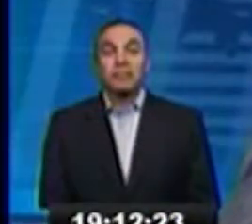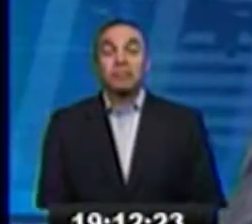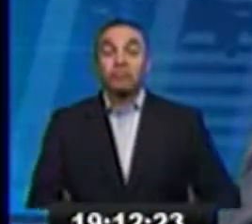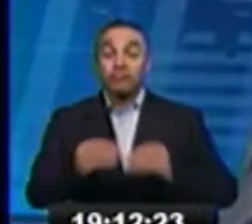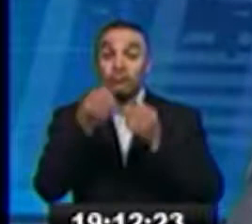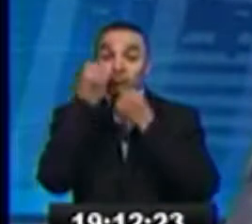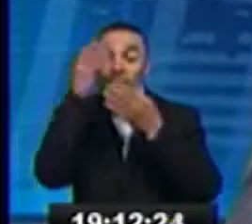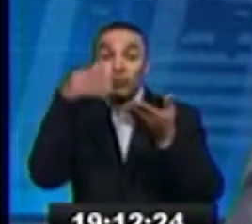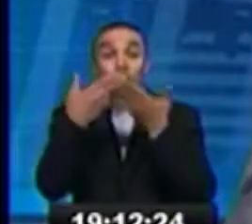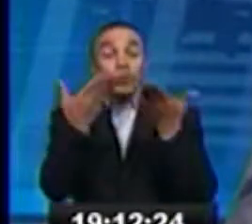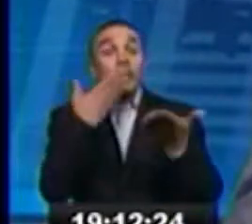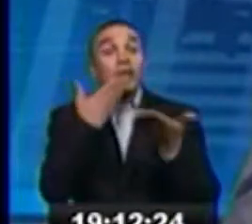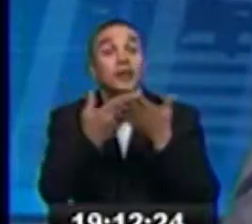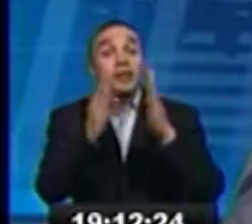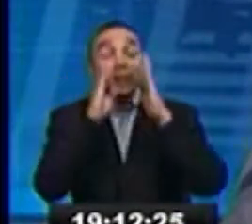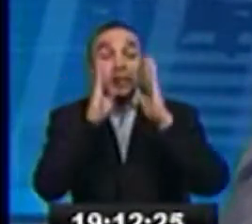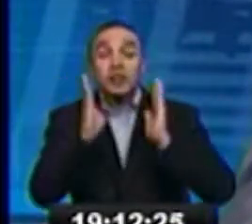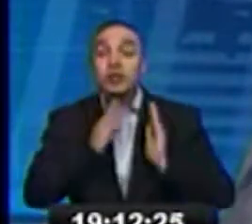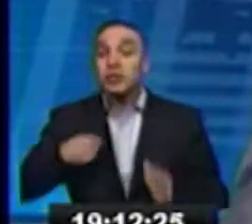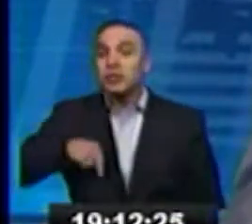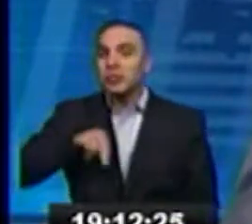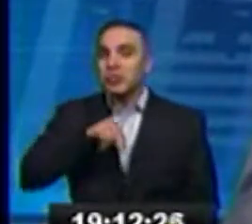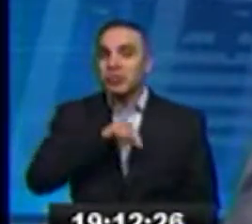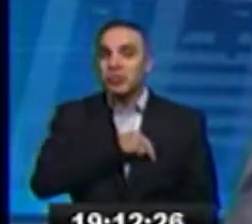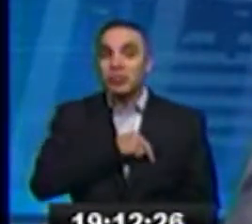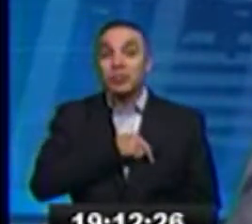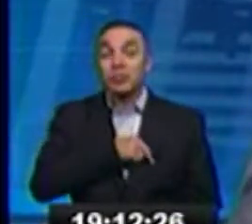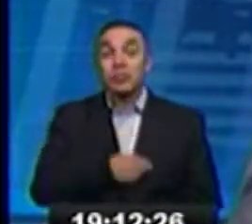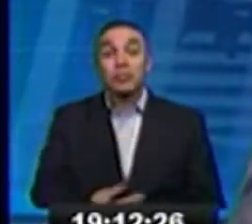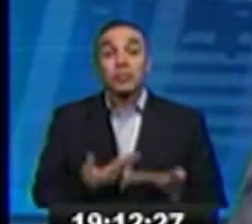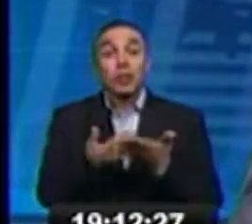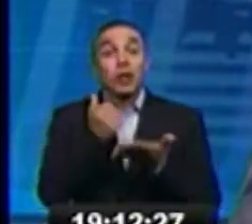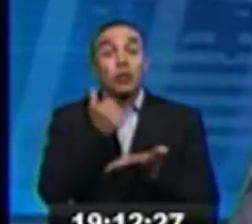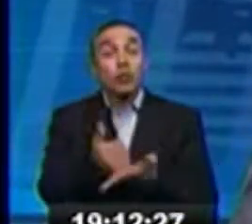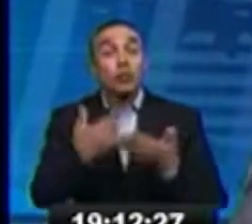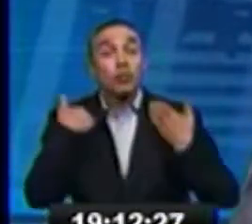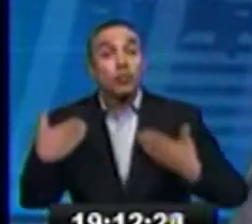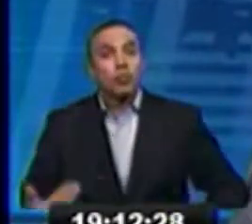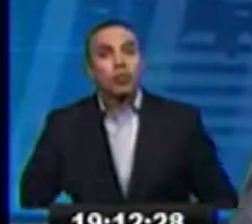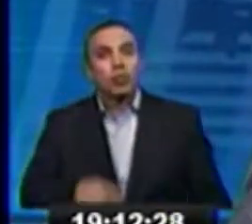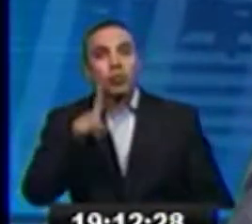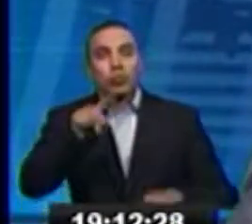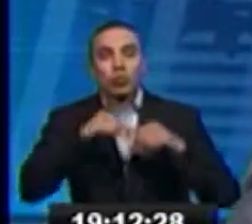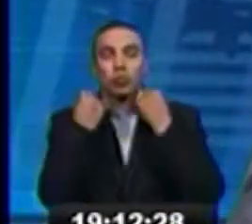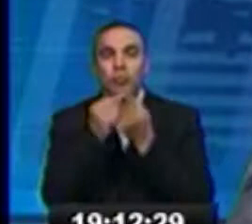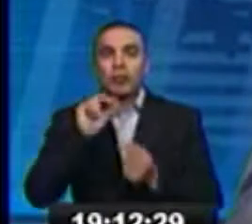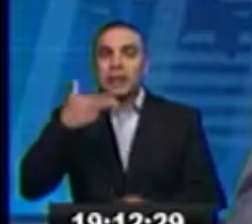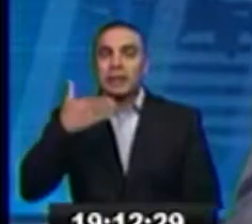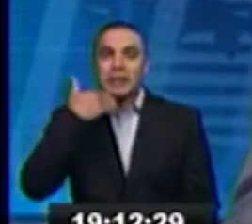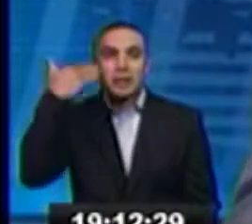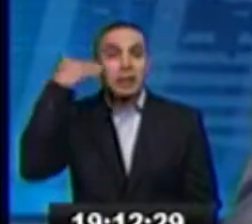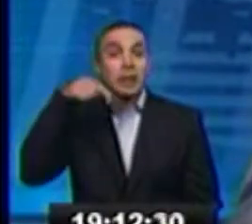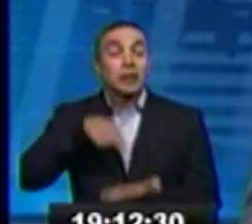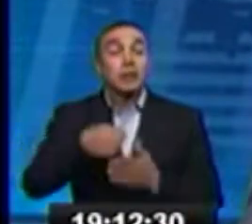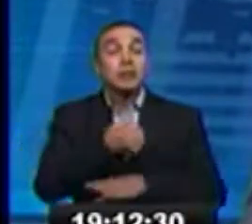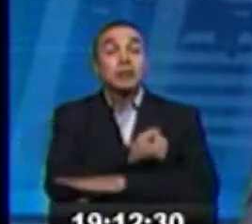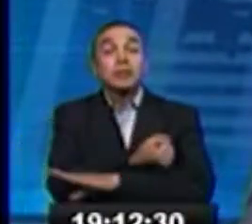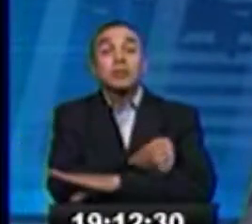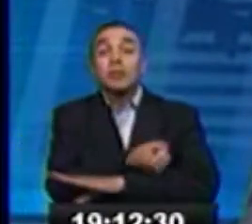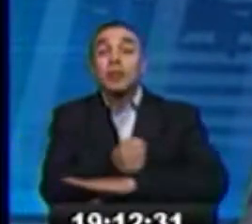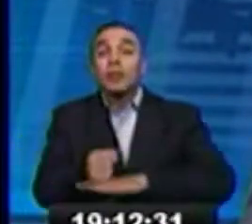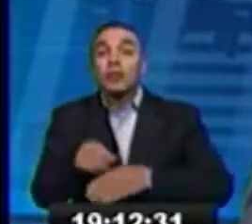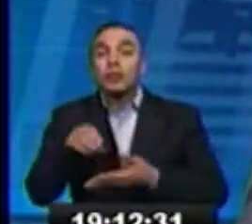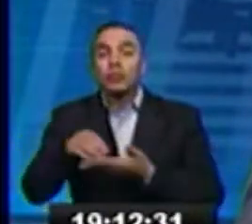Más informaciones para ustedes, gracias por seguir con nosotros. Entregan asistencia humanitaria a un grupo de adultos mayores en San Borondón, provincia